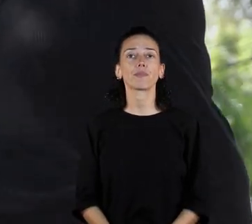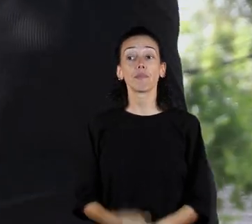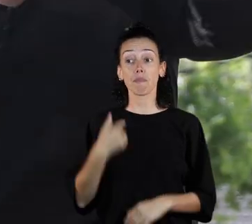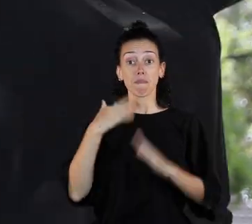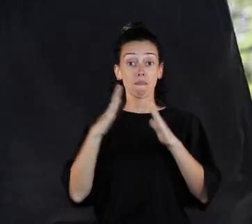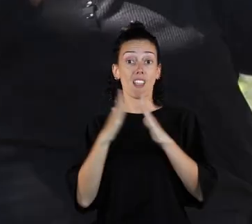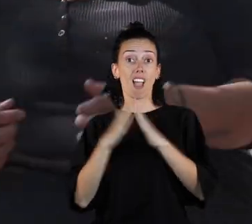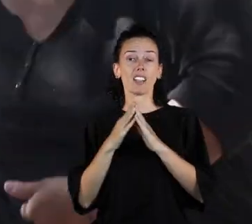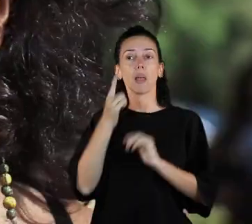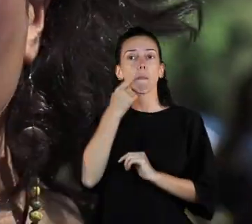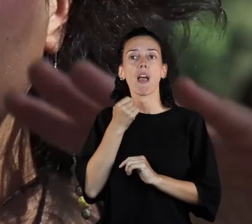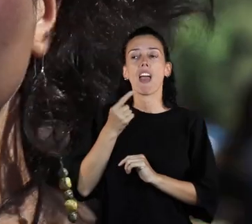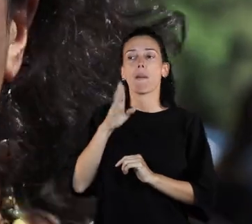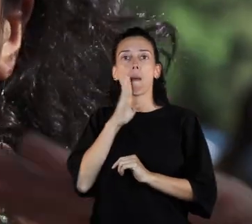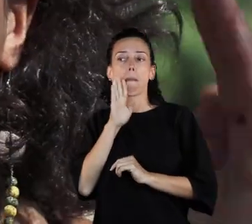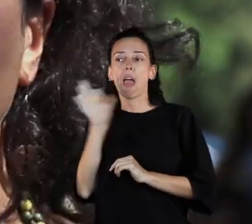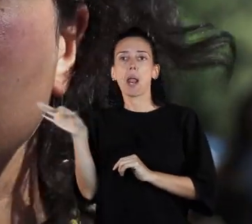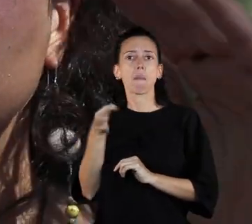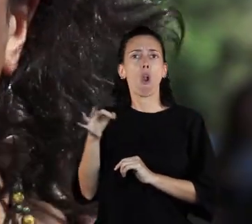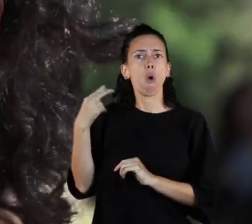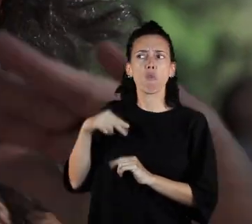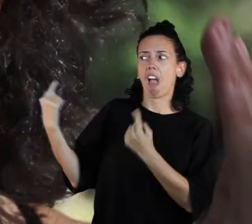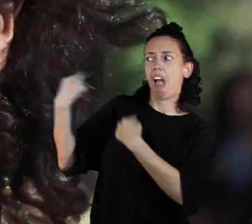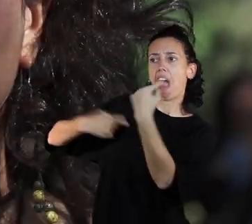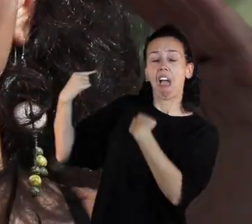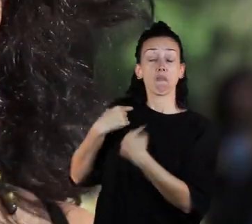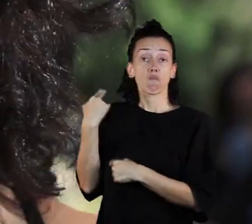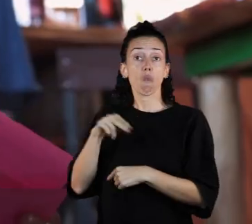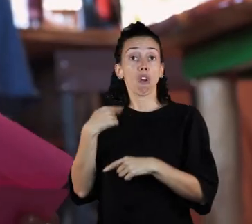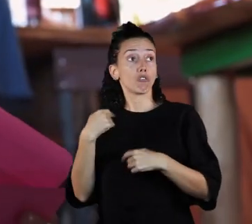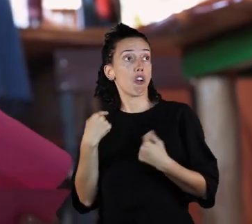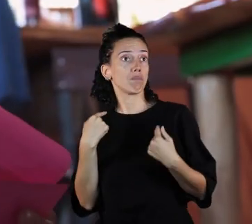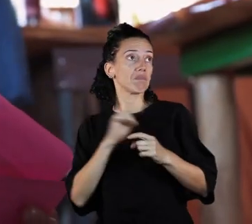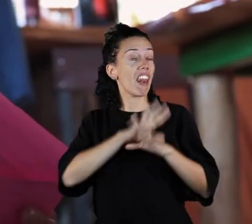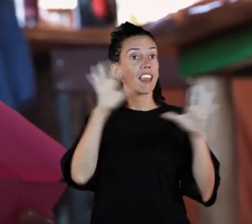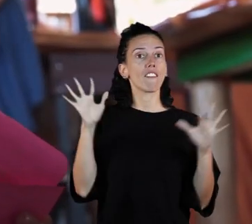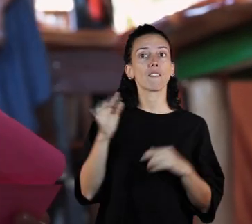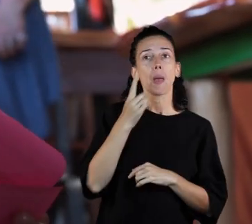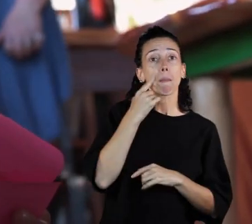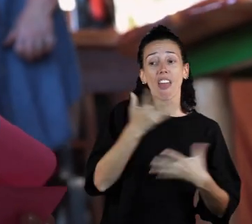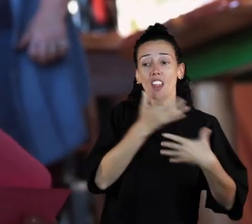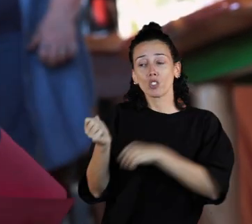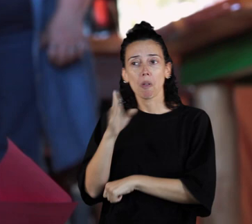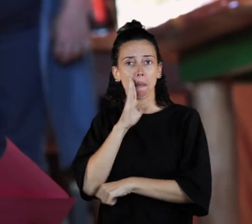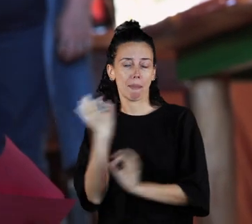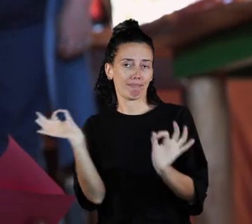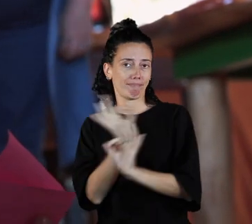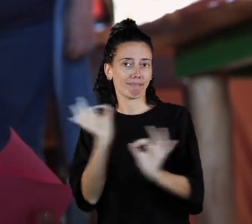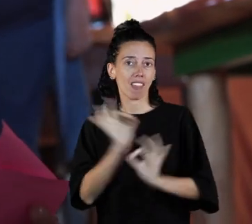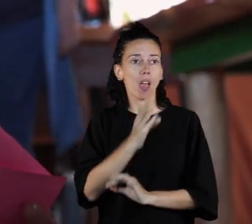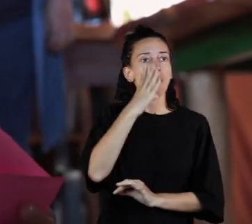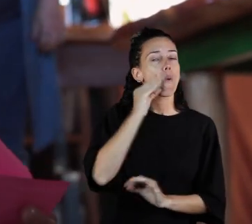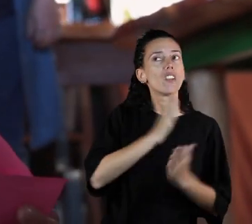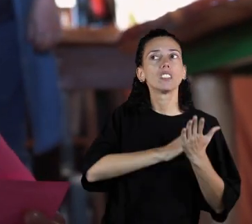En mi casa, padre, madre, hermanes, nunca me juzgaron y me dejaron ser. Mi padre poco hacía para ayudar a mamá.